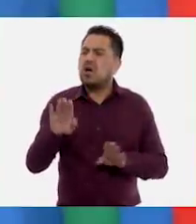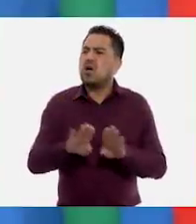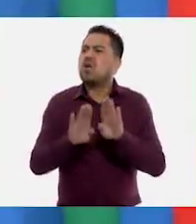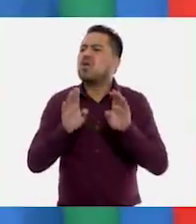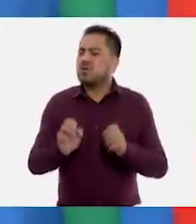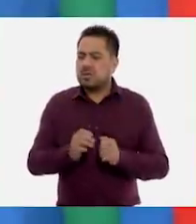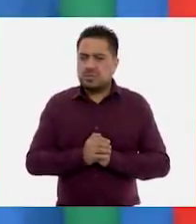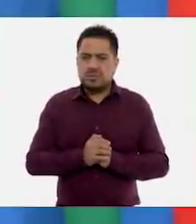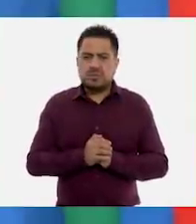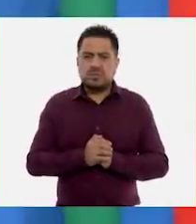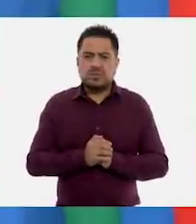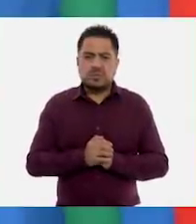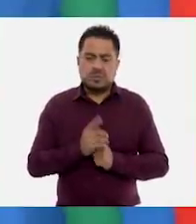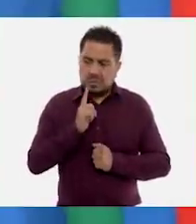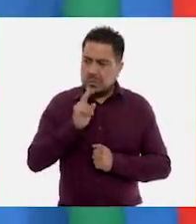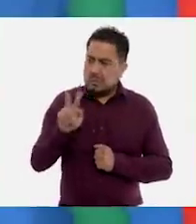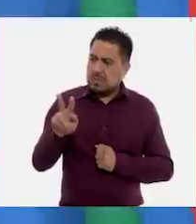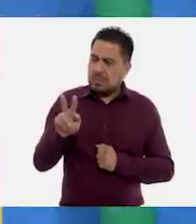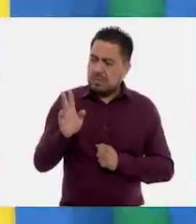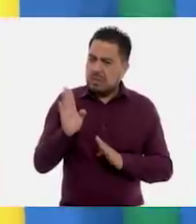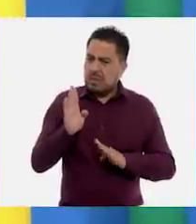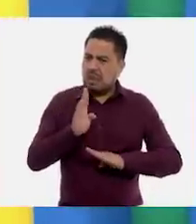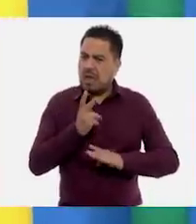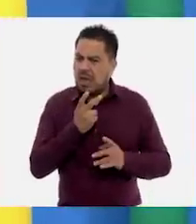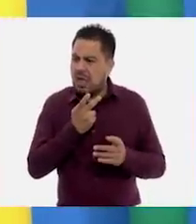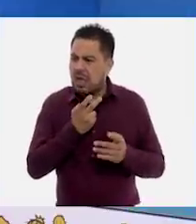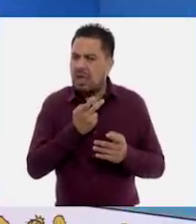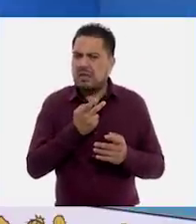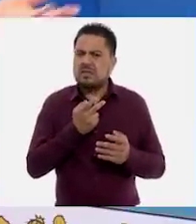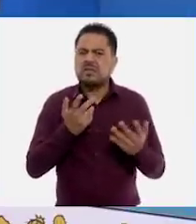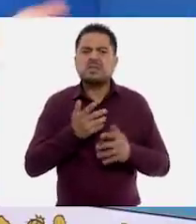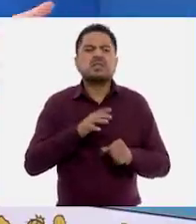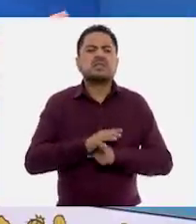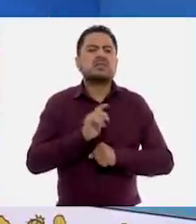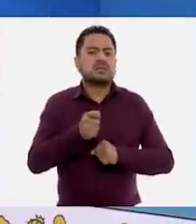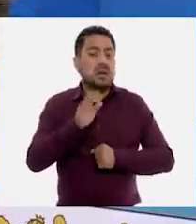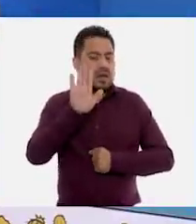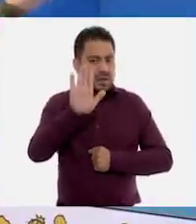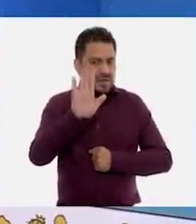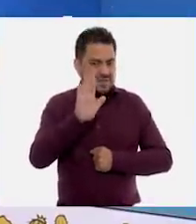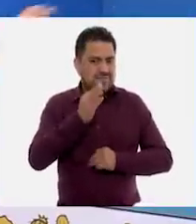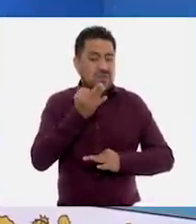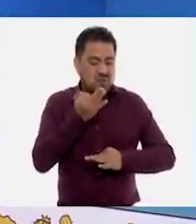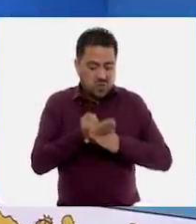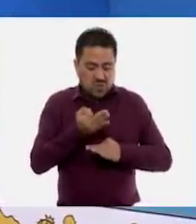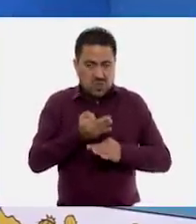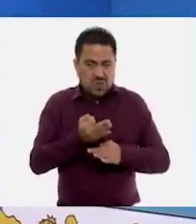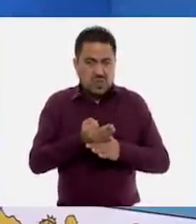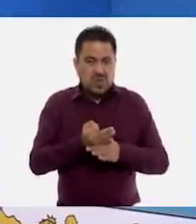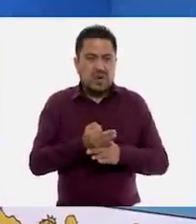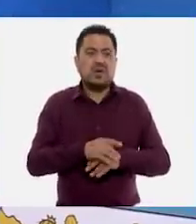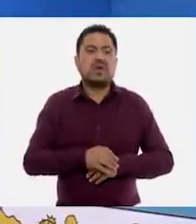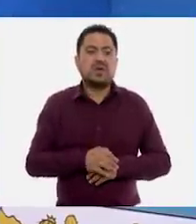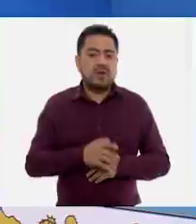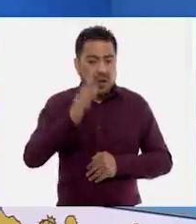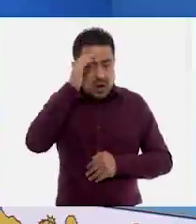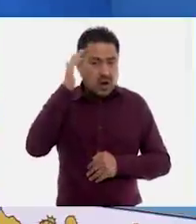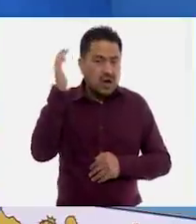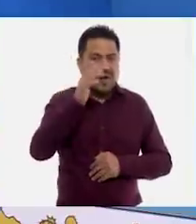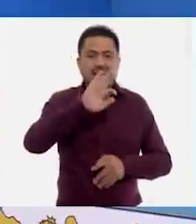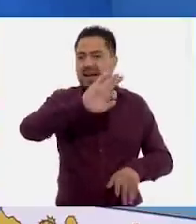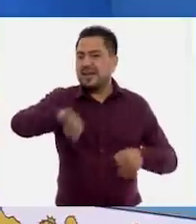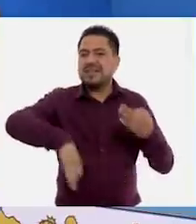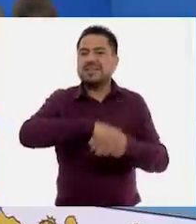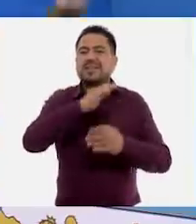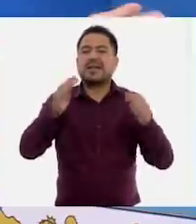estás? Pues te veo muy entretenida. ¿Qué estás haciendo? Ay, pues hola, Alfonso. Hola a todos allá